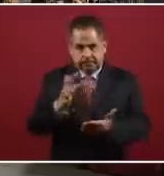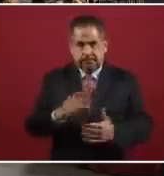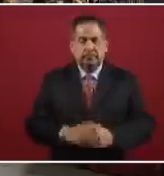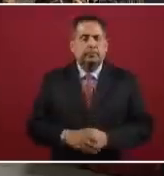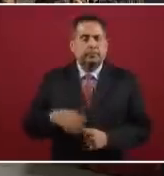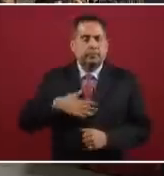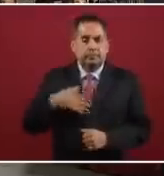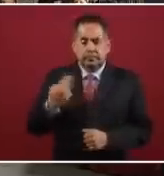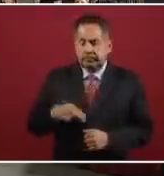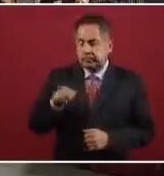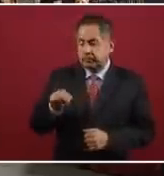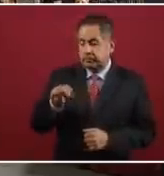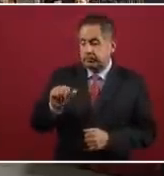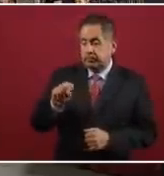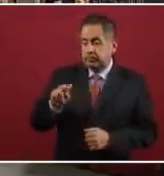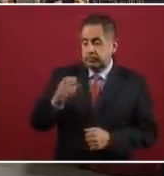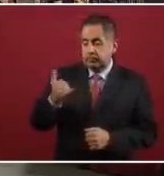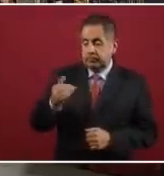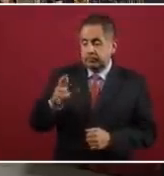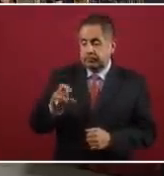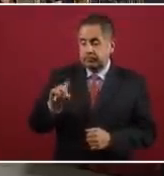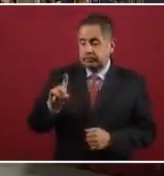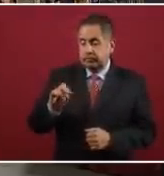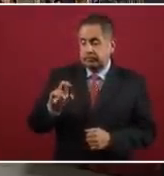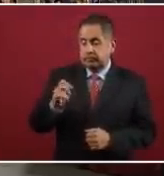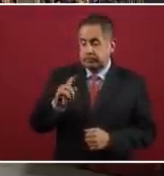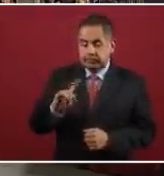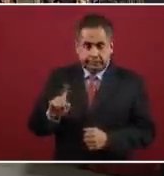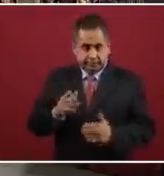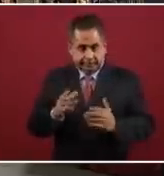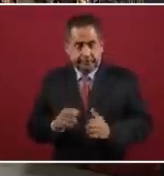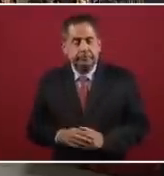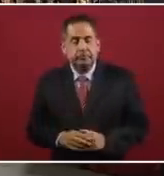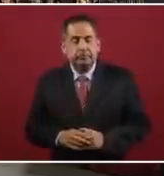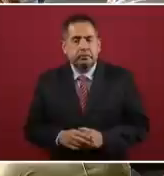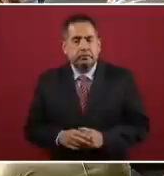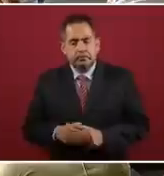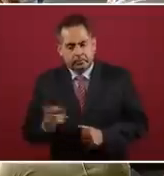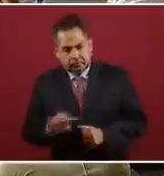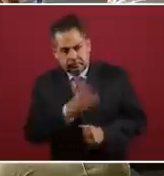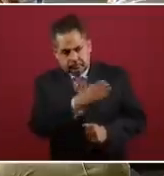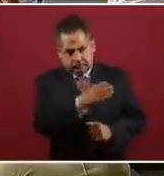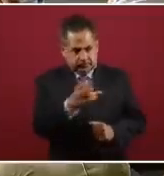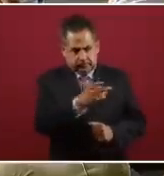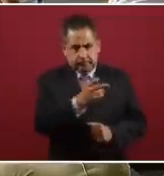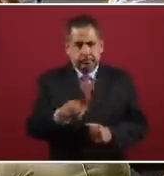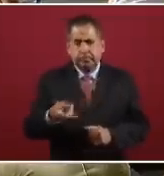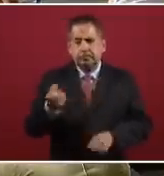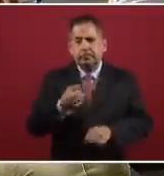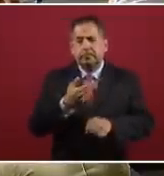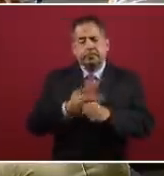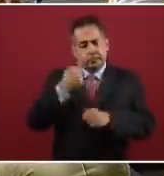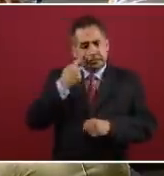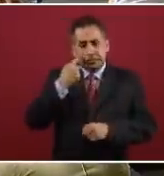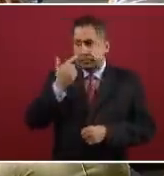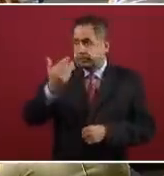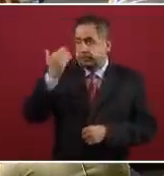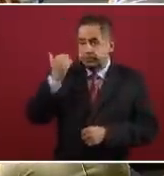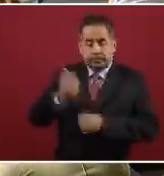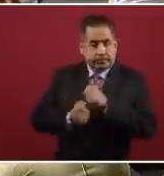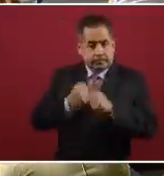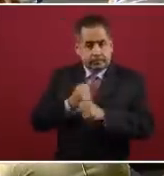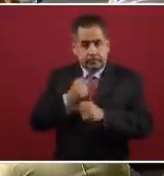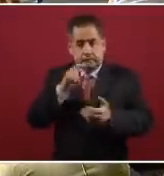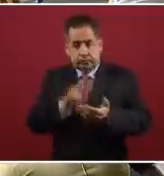Nancy Rodríguez de Oro Sólido. Para el secretario, y bueno, en 2007,